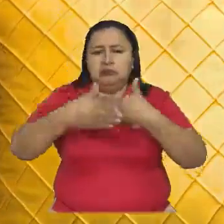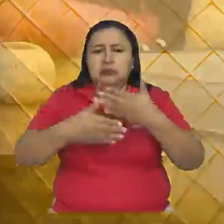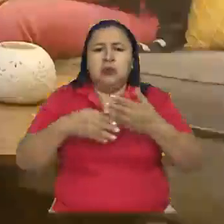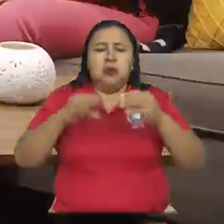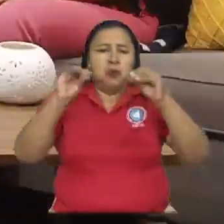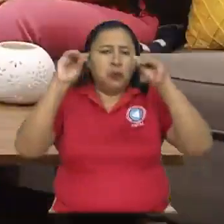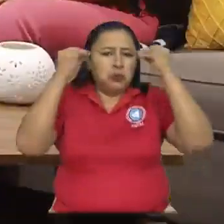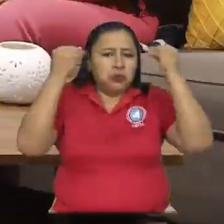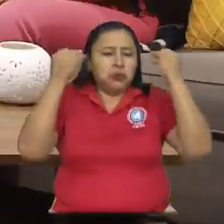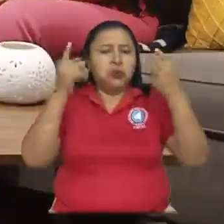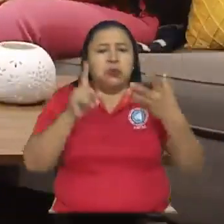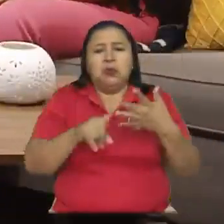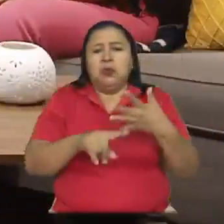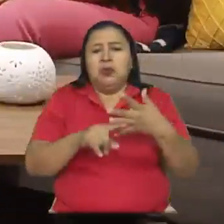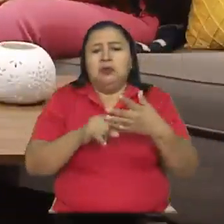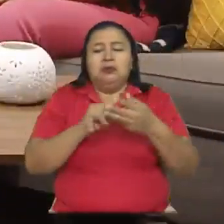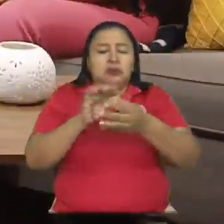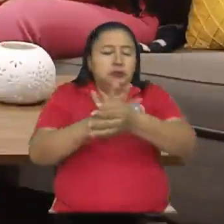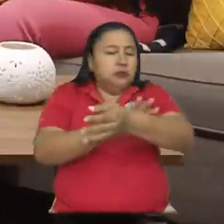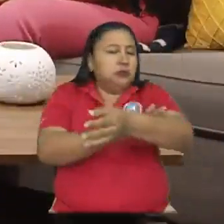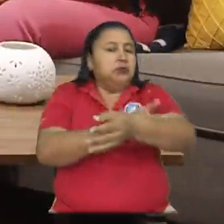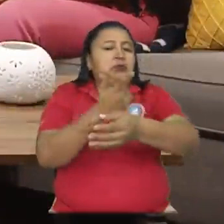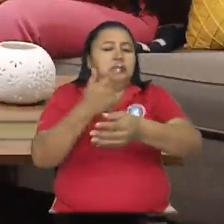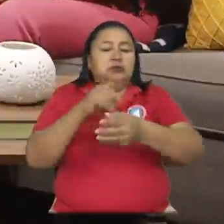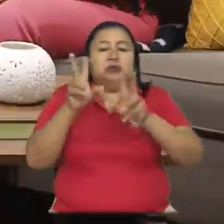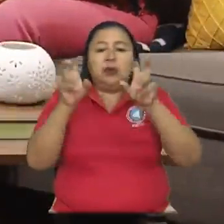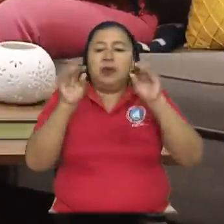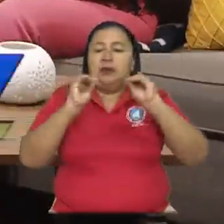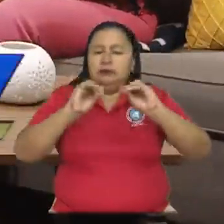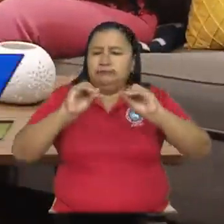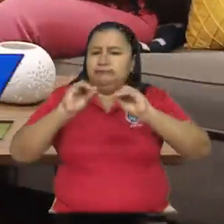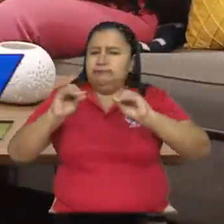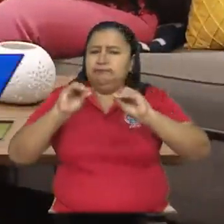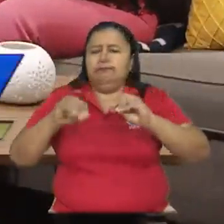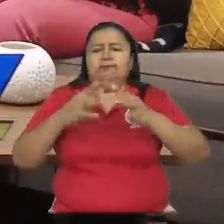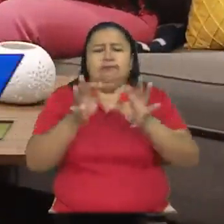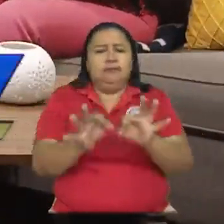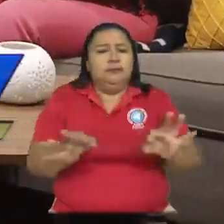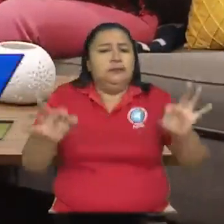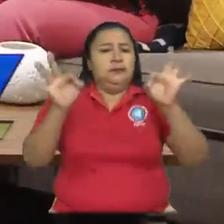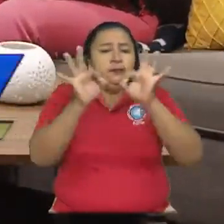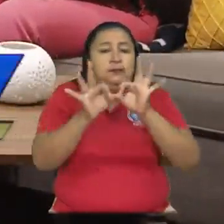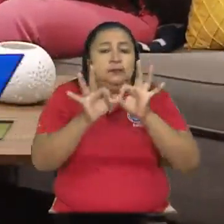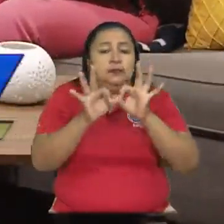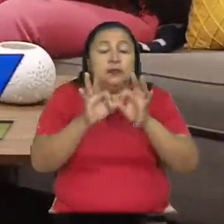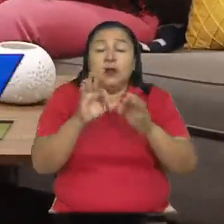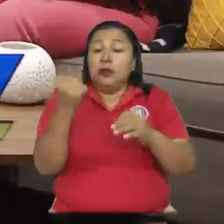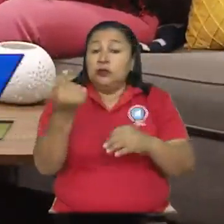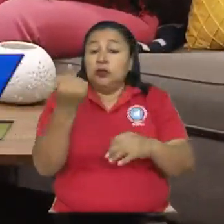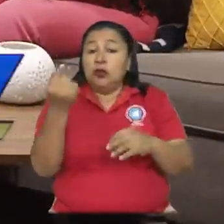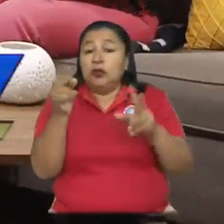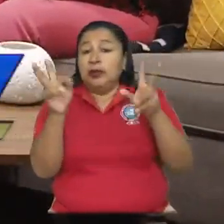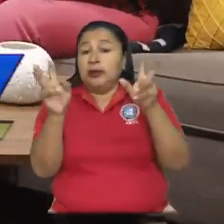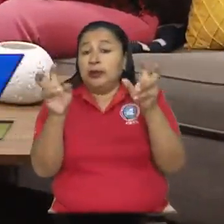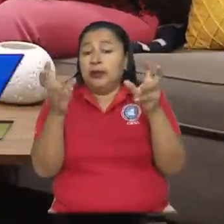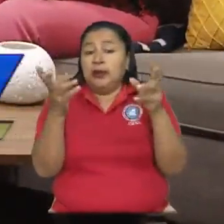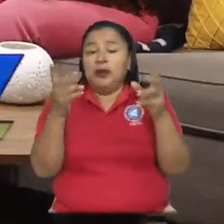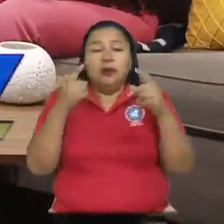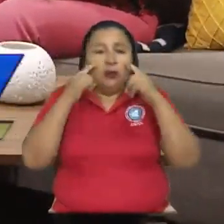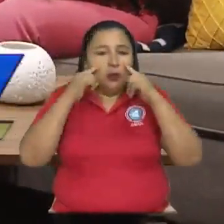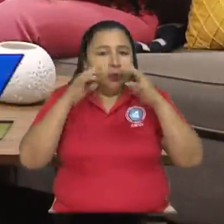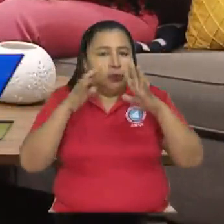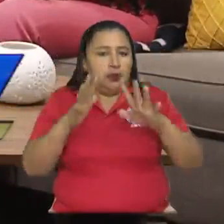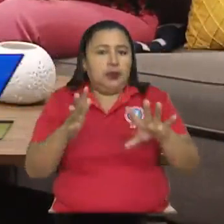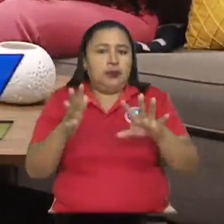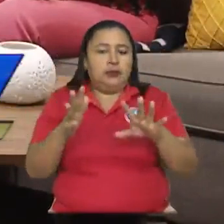cursos, la sensibilización en torno a temas de importancia, no solo para preservar y